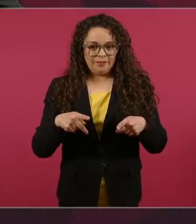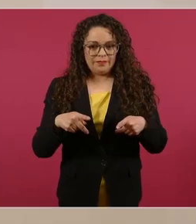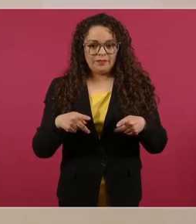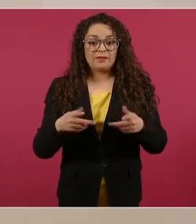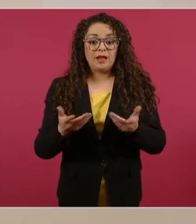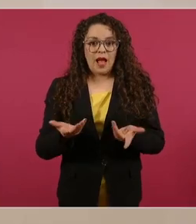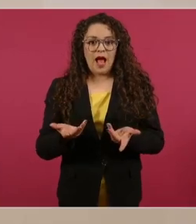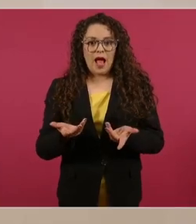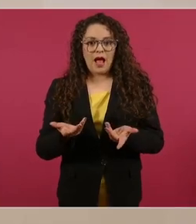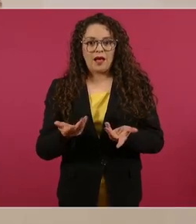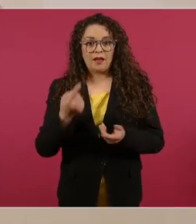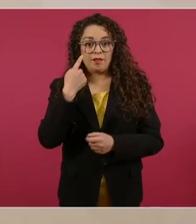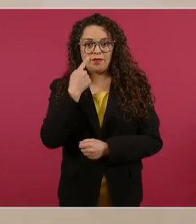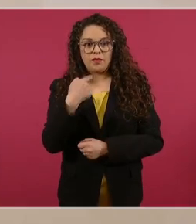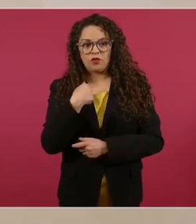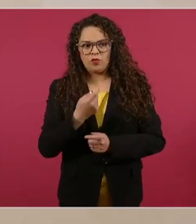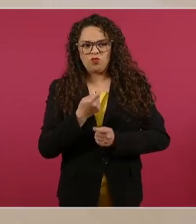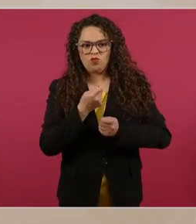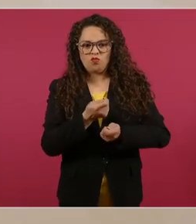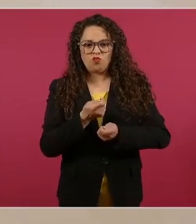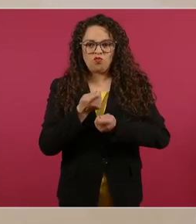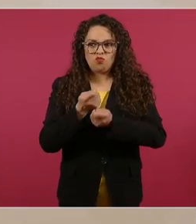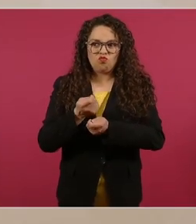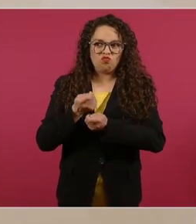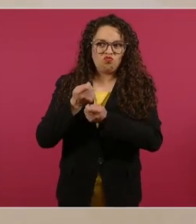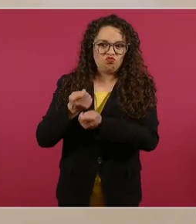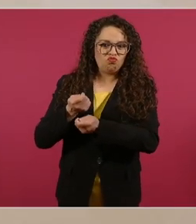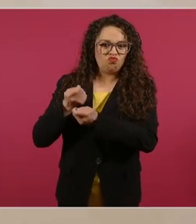entregáramos subvenciones,